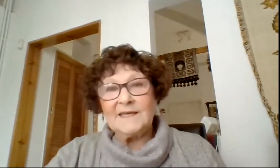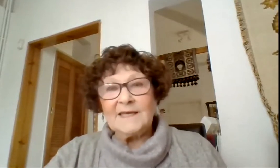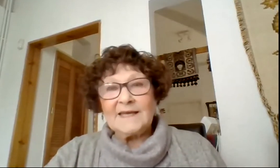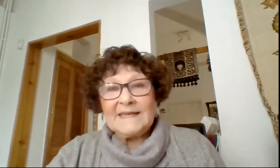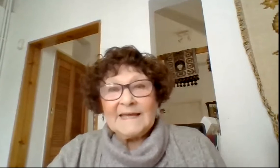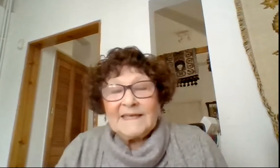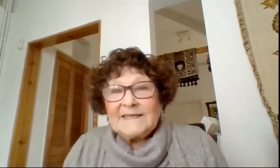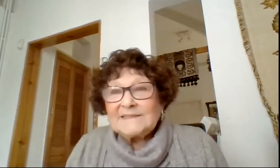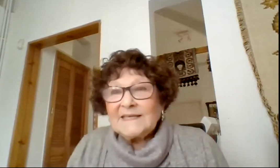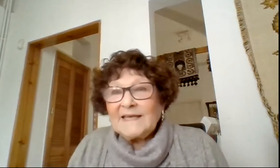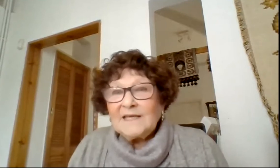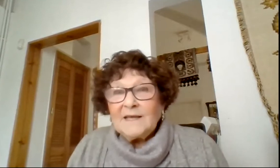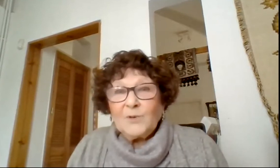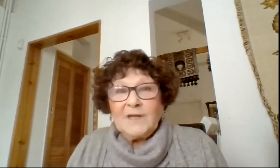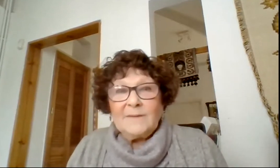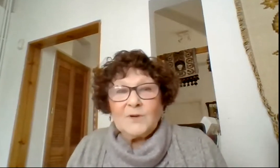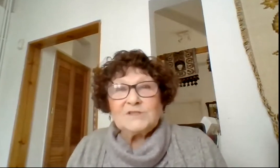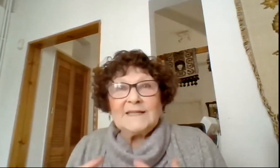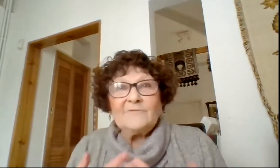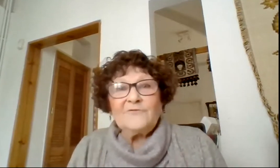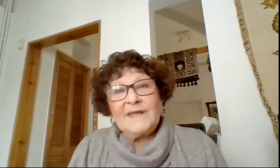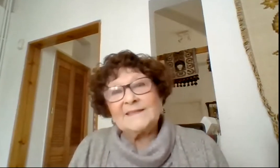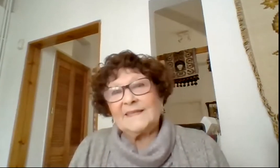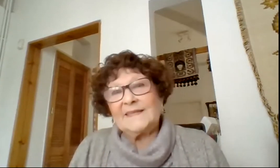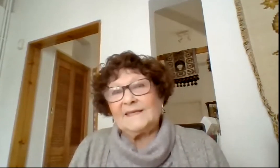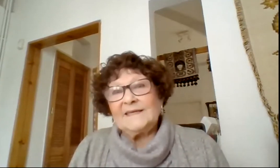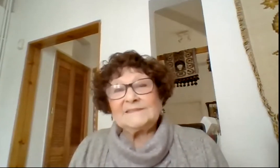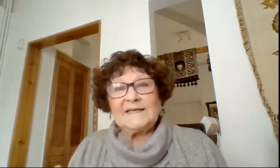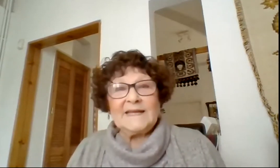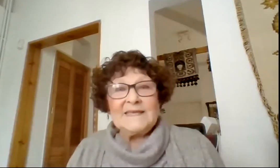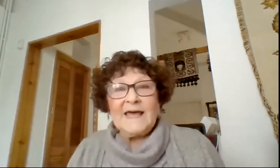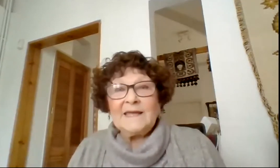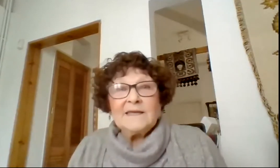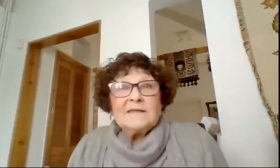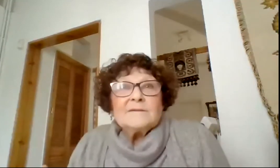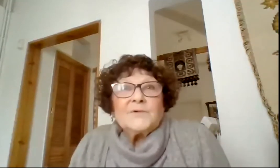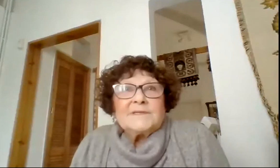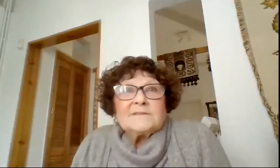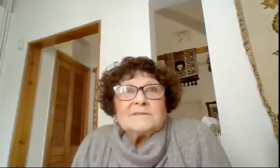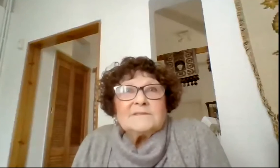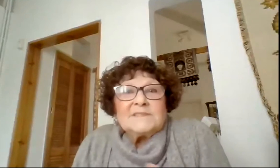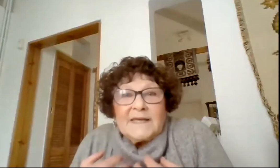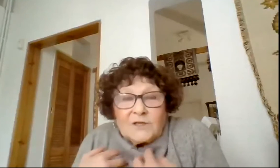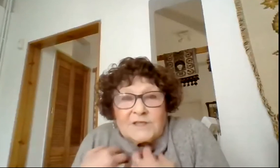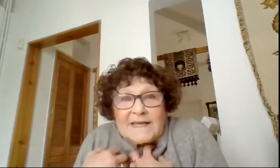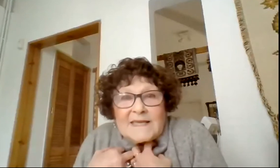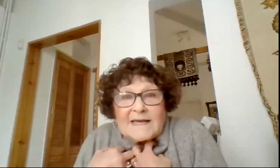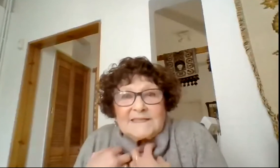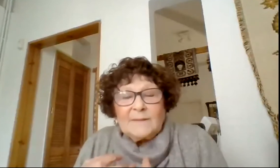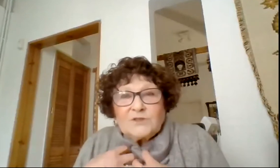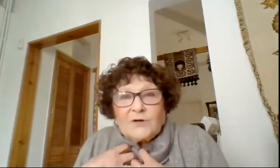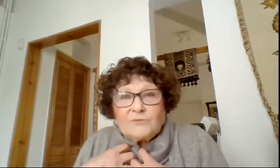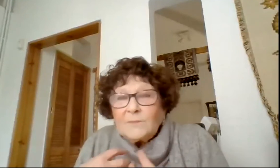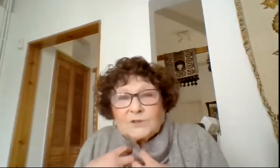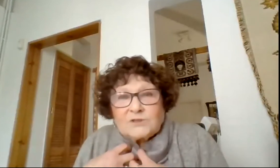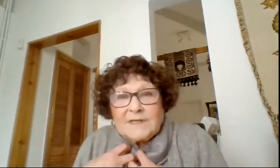enfrente características, por ejemplo, si el de enfrente se reía, pues si él no se reía, si